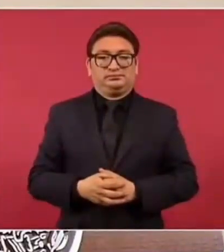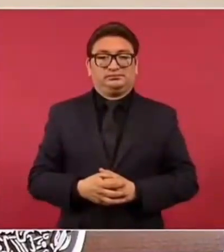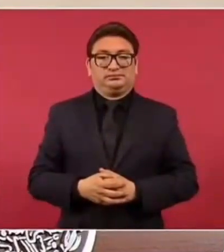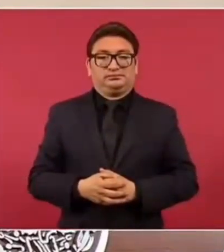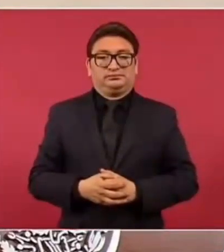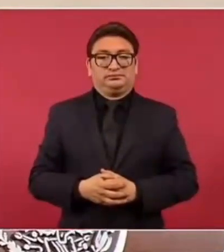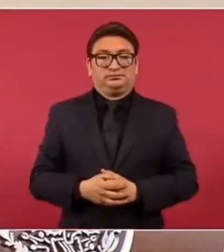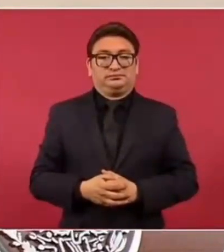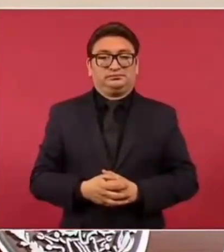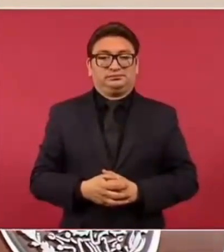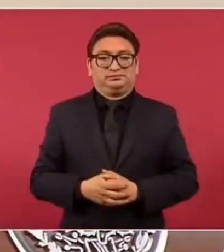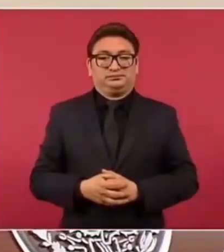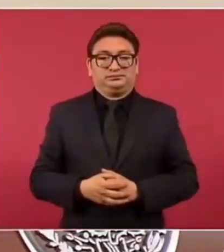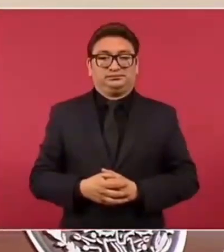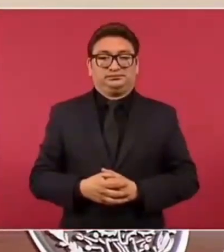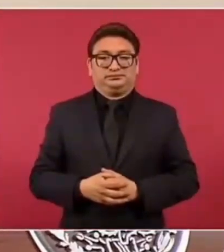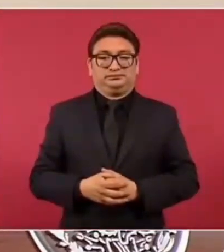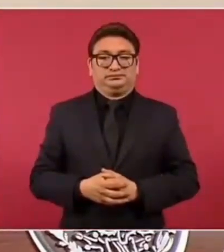no